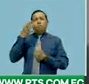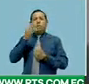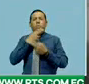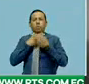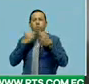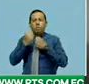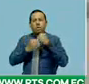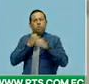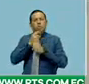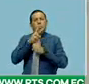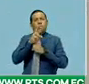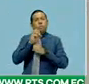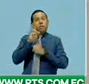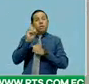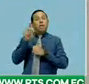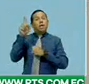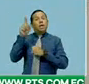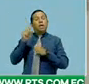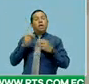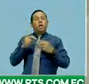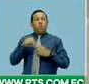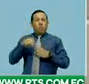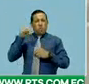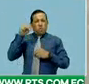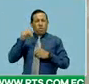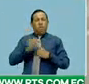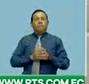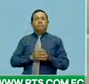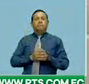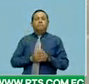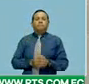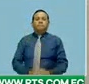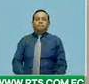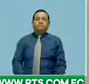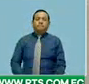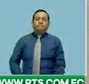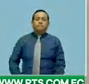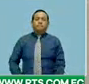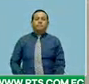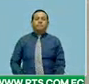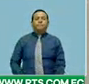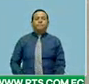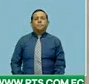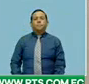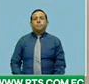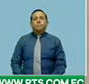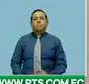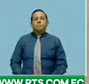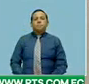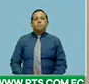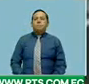año 2020 en Trinitaria Norte. Informó José Morales.